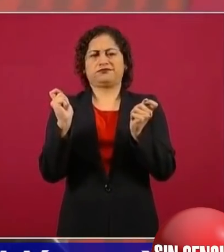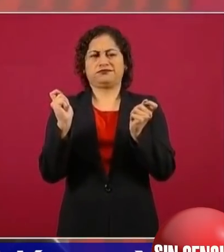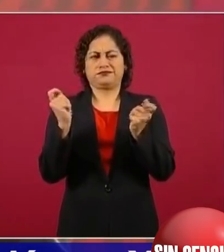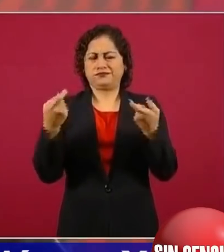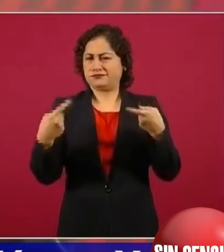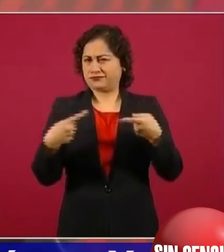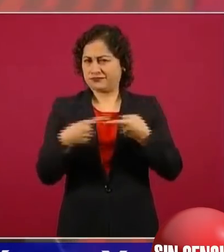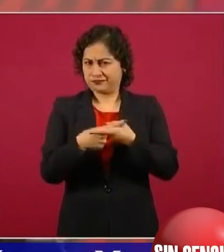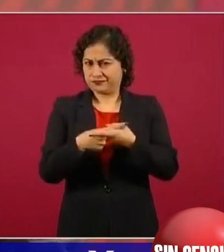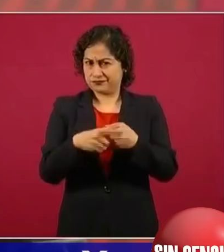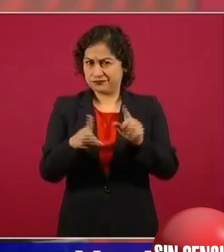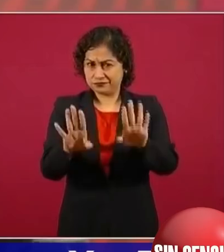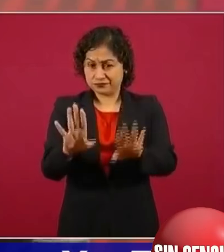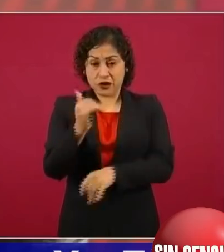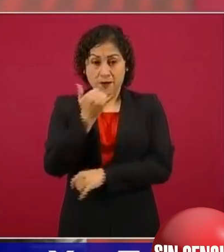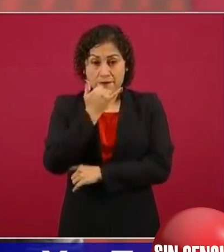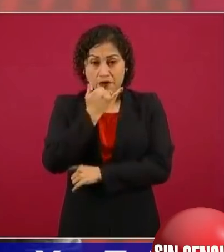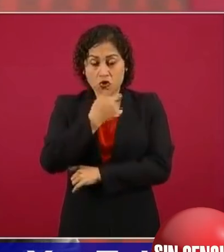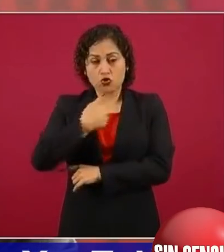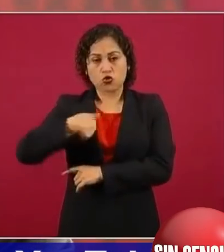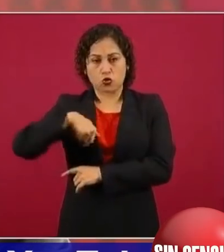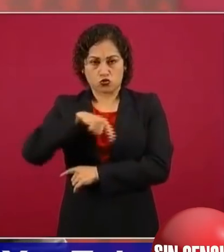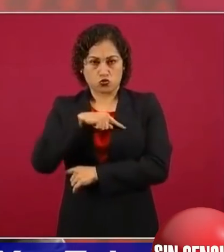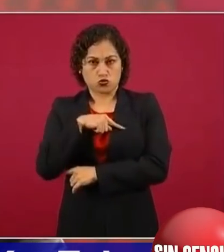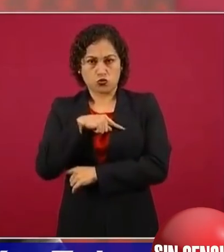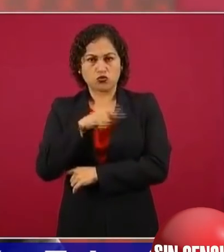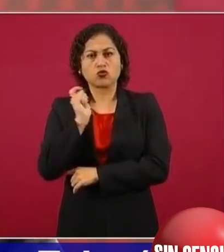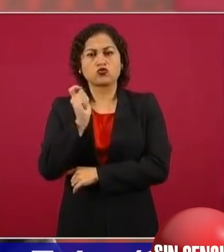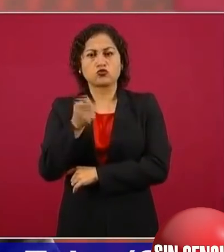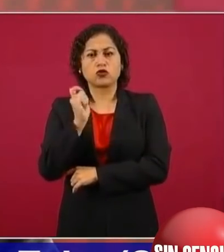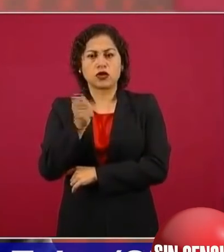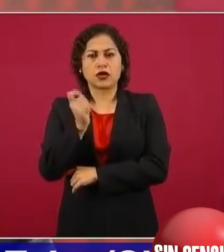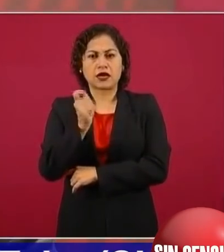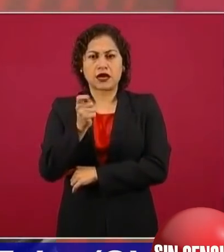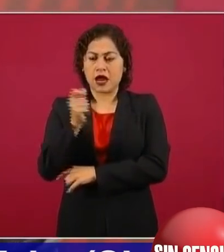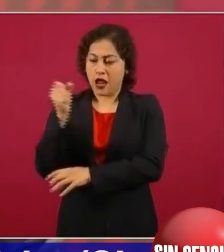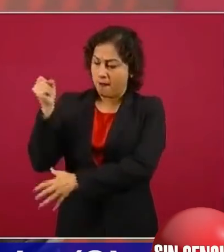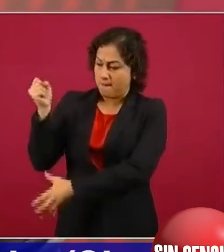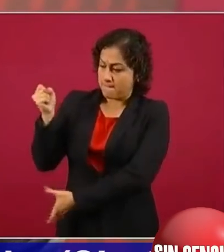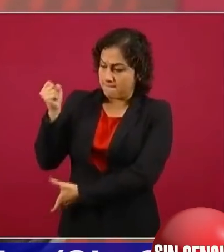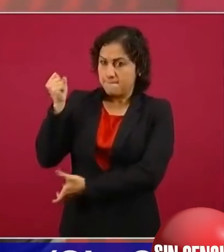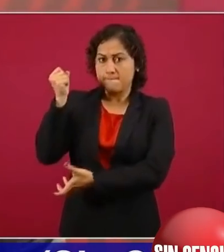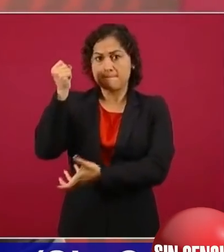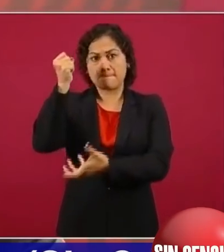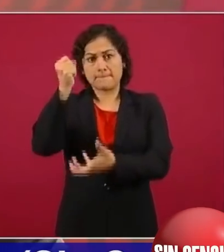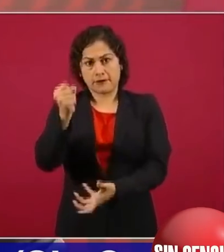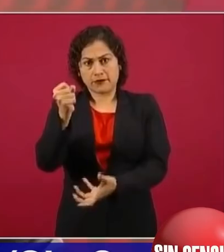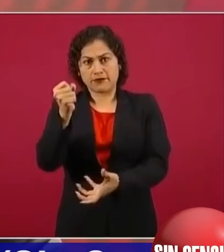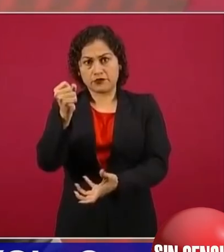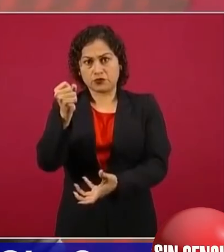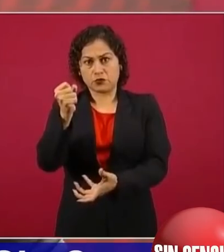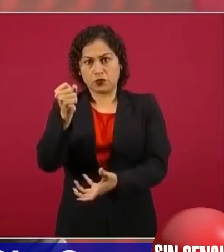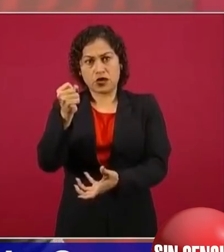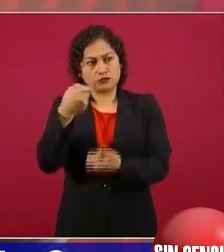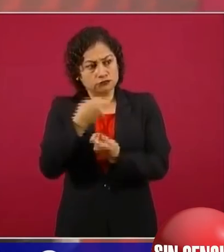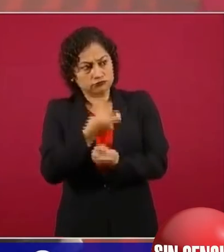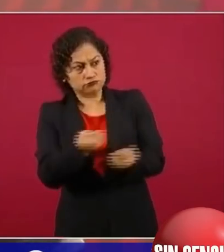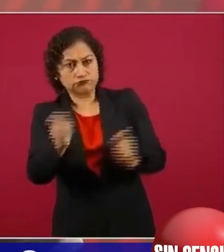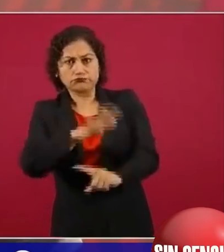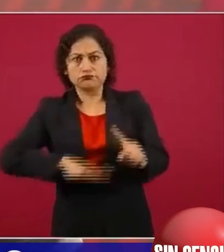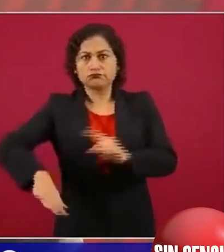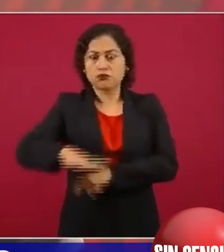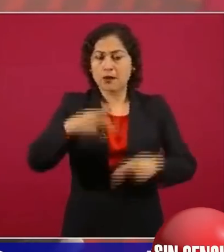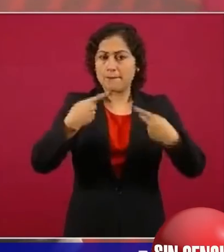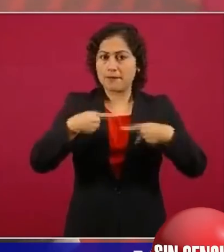Nosotros lo que estamos haciendo es entregando el presupuesto al pueblo y